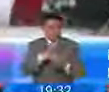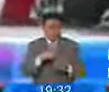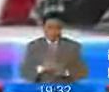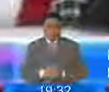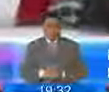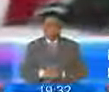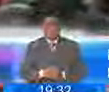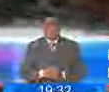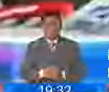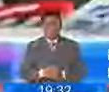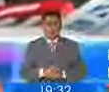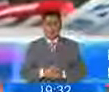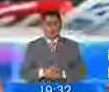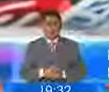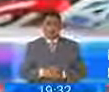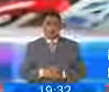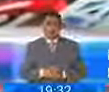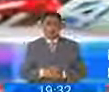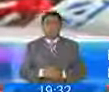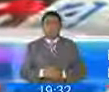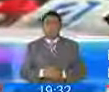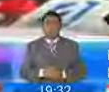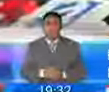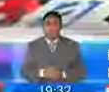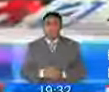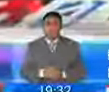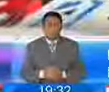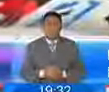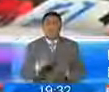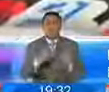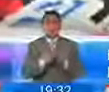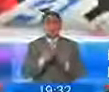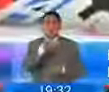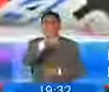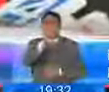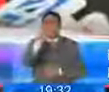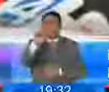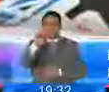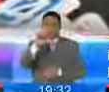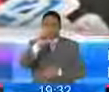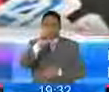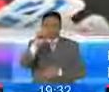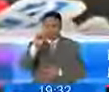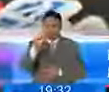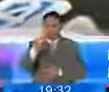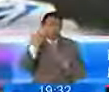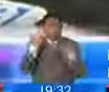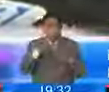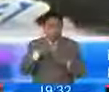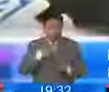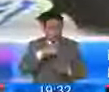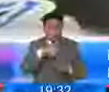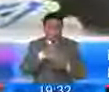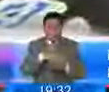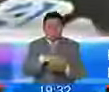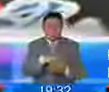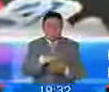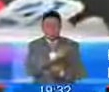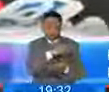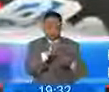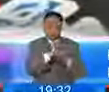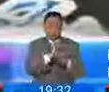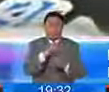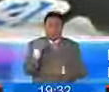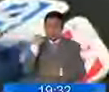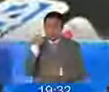de docentes. No quiere decir que con un puntaje de 500 o 600 el estudiante va a entrar a la carrera que quiere. Que es lo que entiendo, dice el compañero de acá atrás.